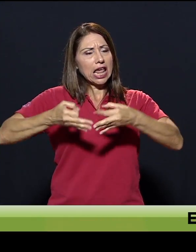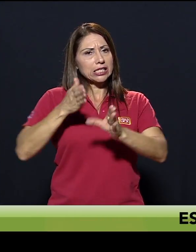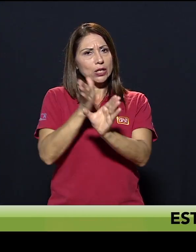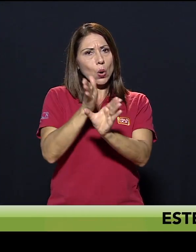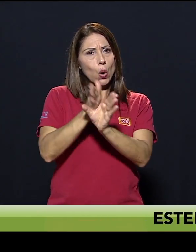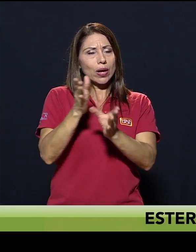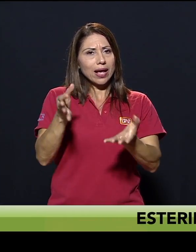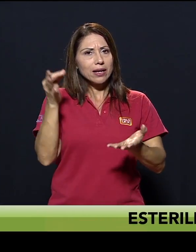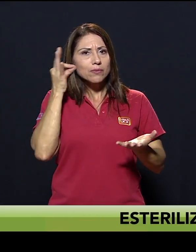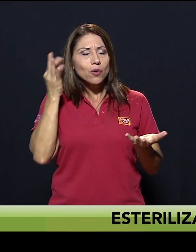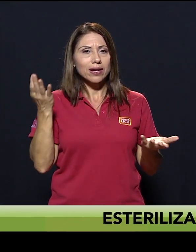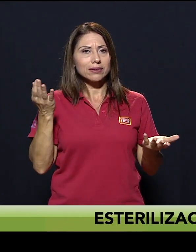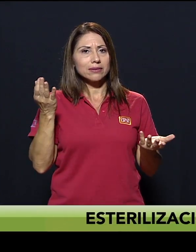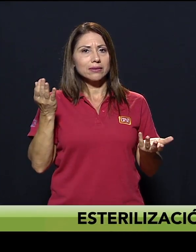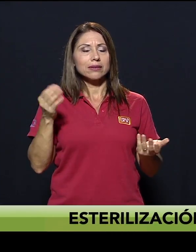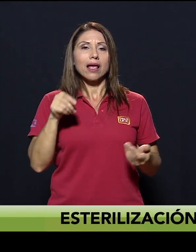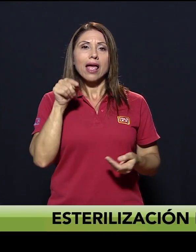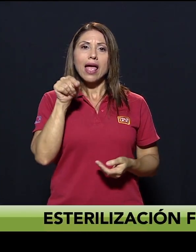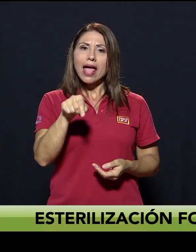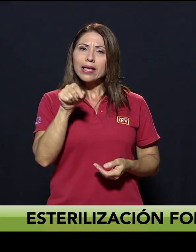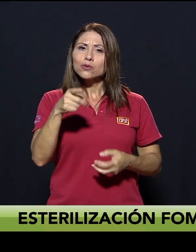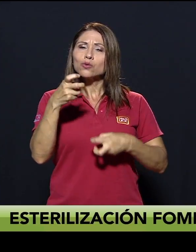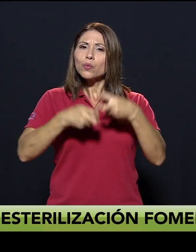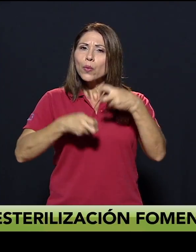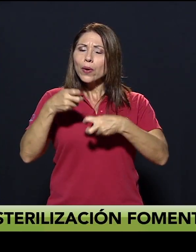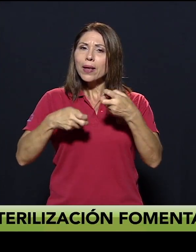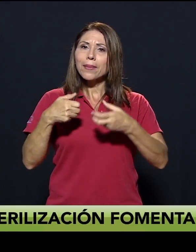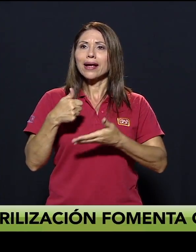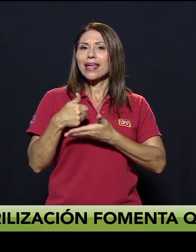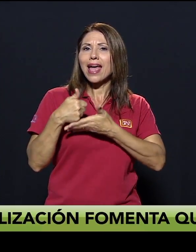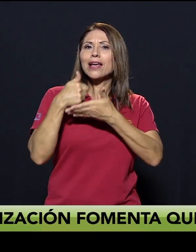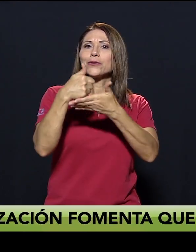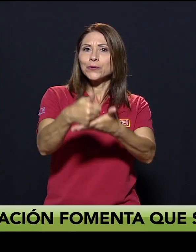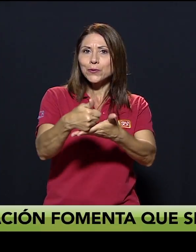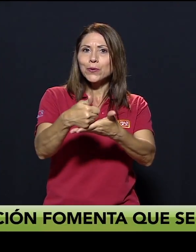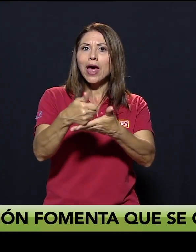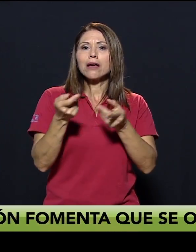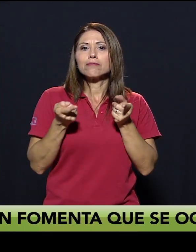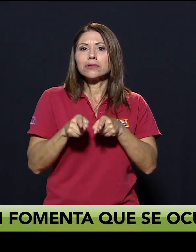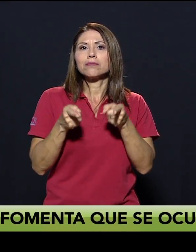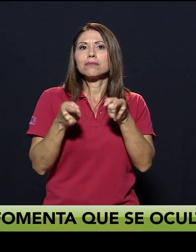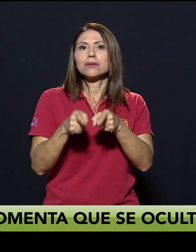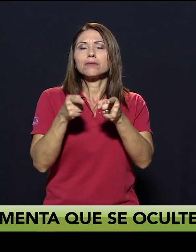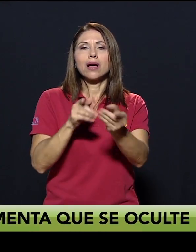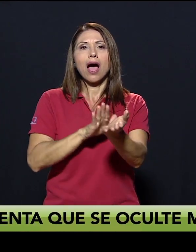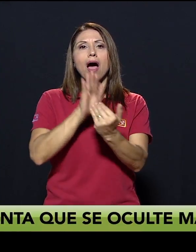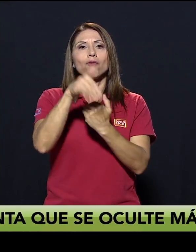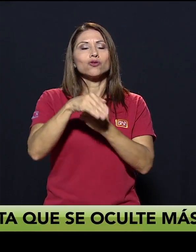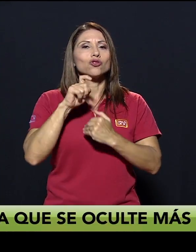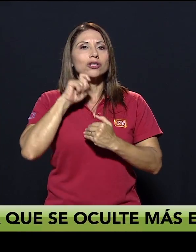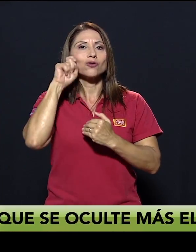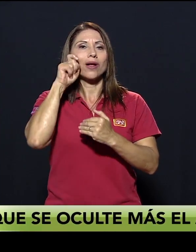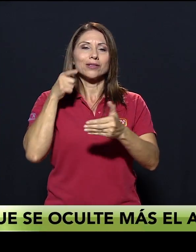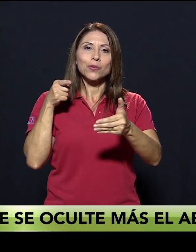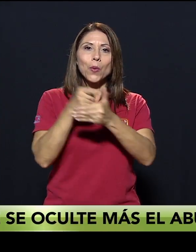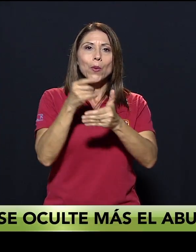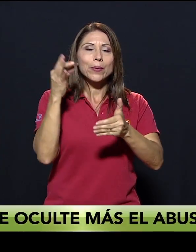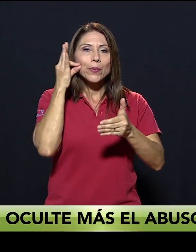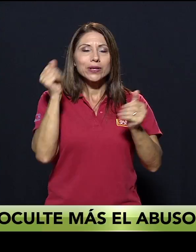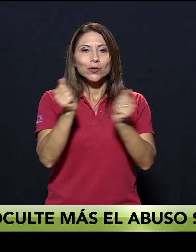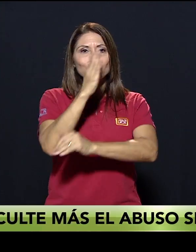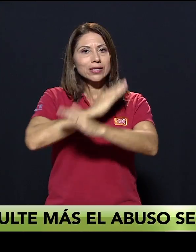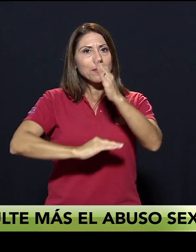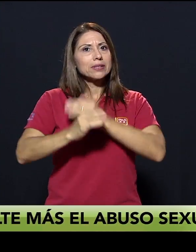psicológica de las mujeres, es desde luego un problema que ayuda a que los abusos sexuales contra las mujeres